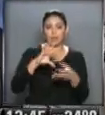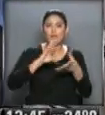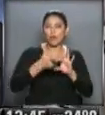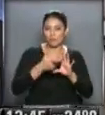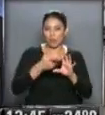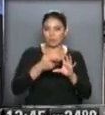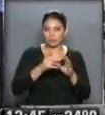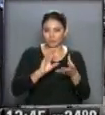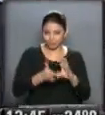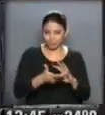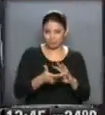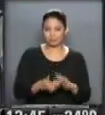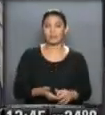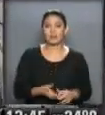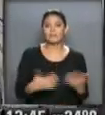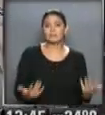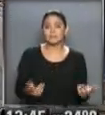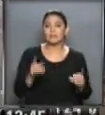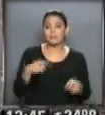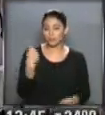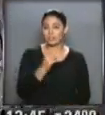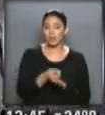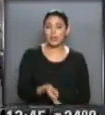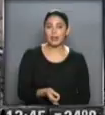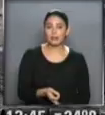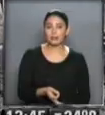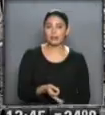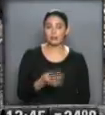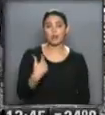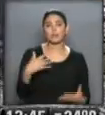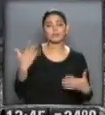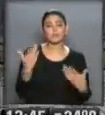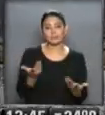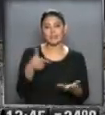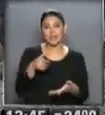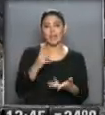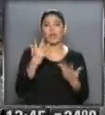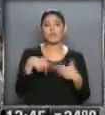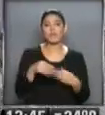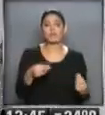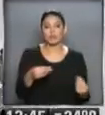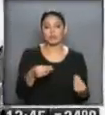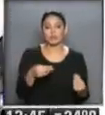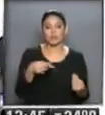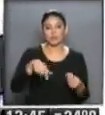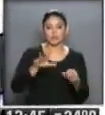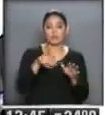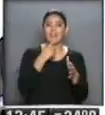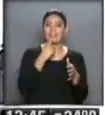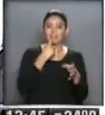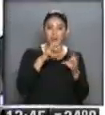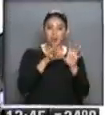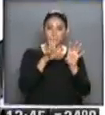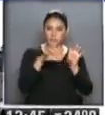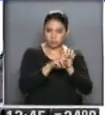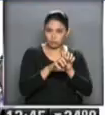tenía, lo que eventualmente también sabemos se utiliza justamente para abrir este material